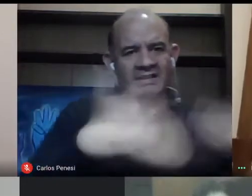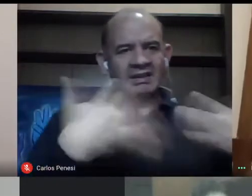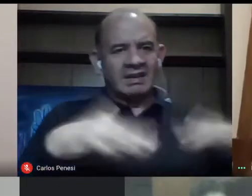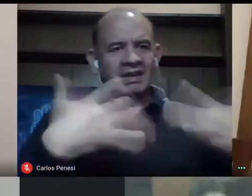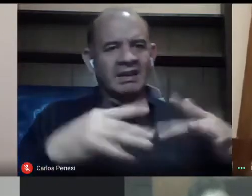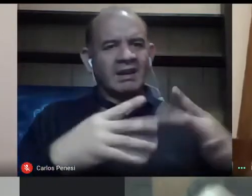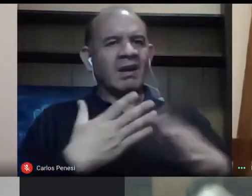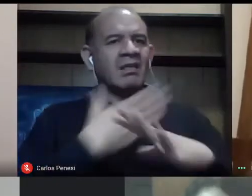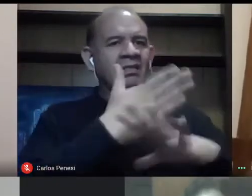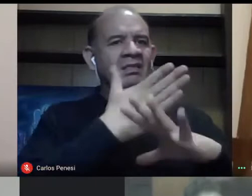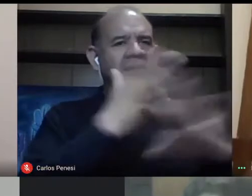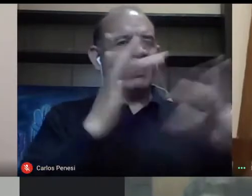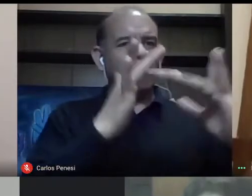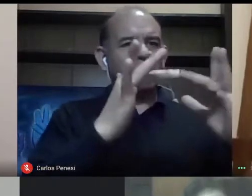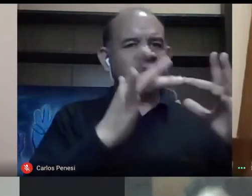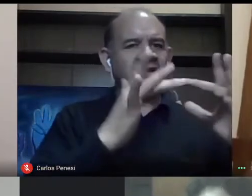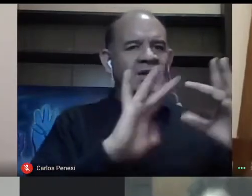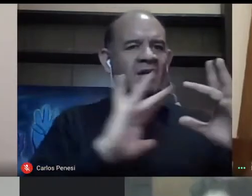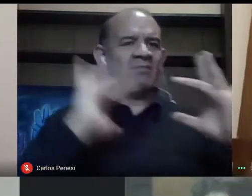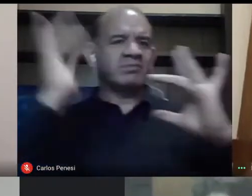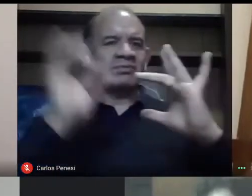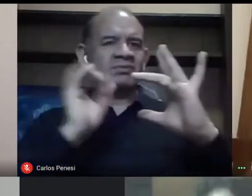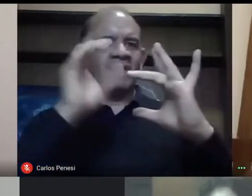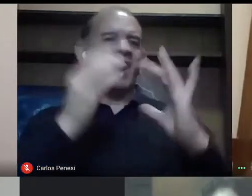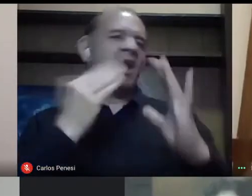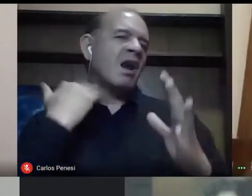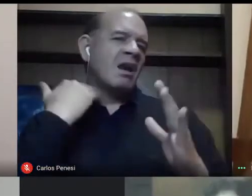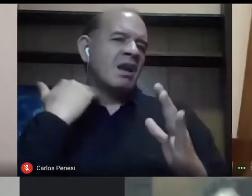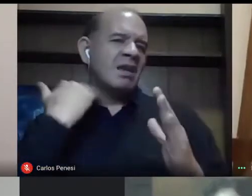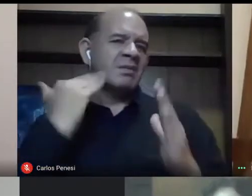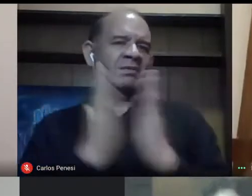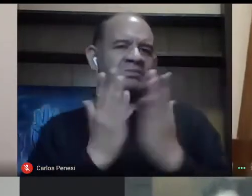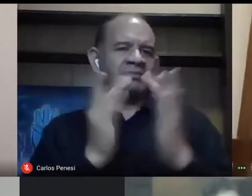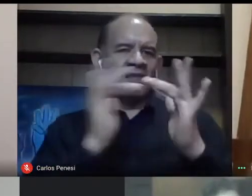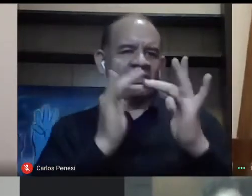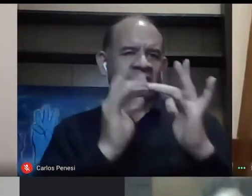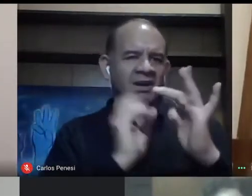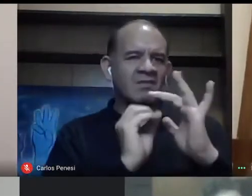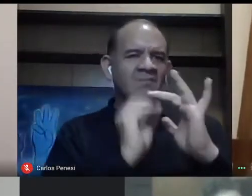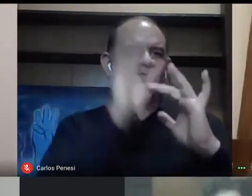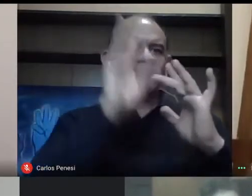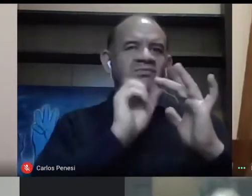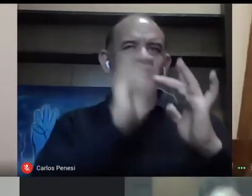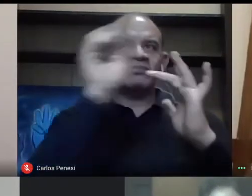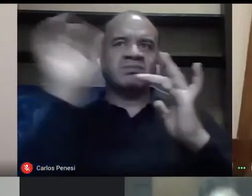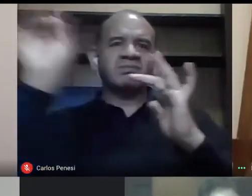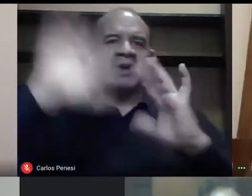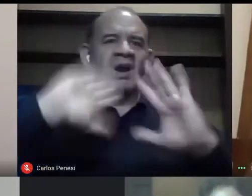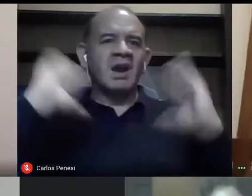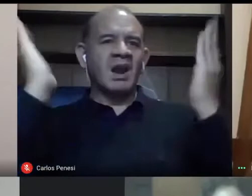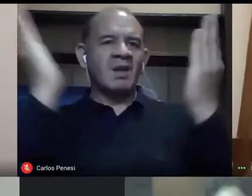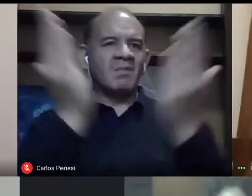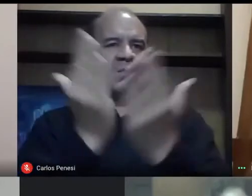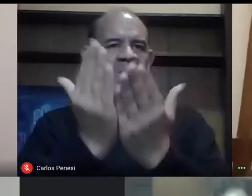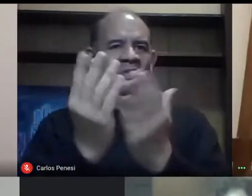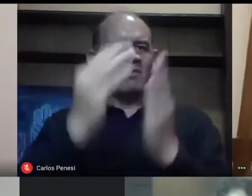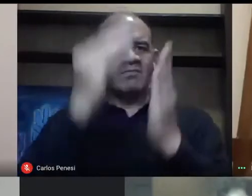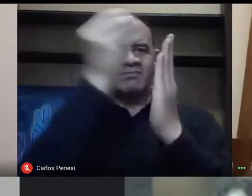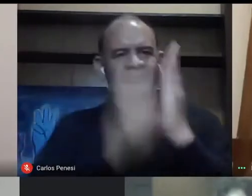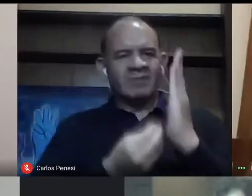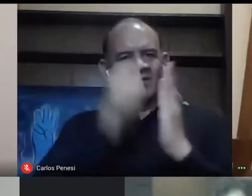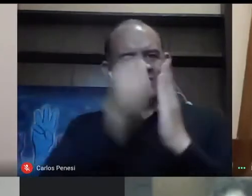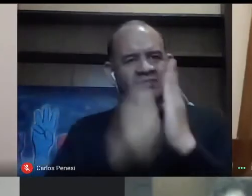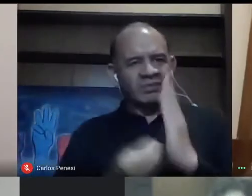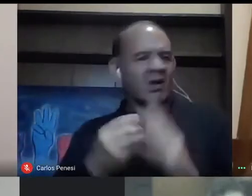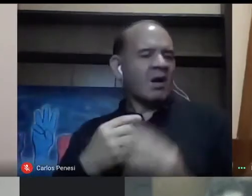fácilmente trasladar un libro de un país a otro, hacer una versión digital de un libro en español accesible que se pueda usar en cualquier país que habla